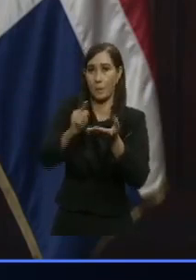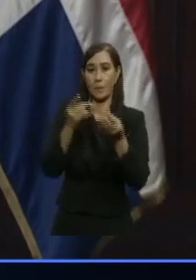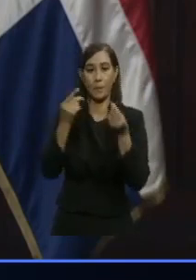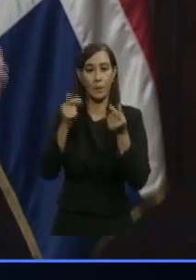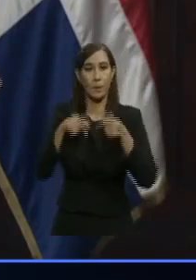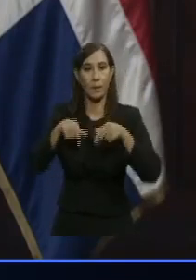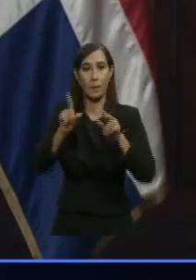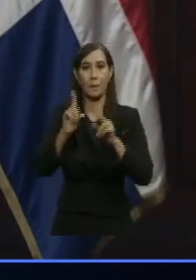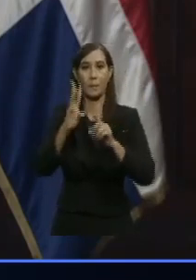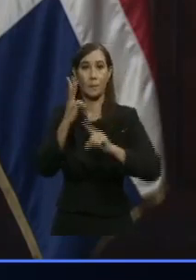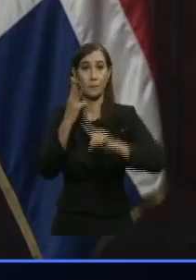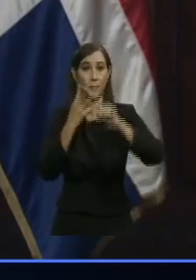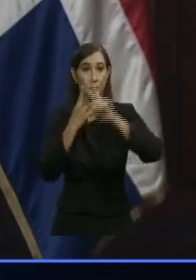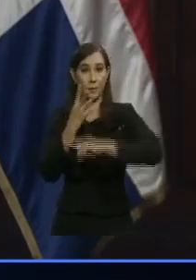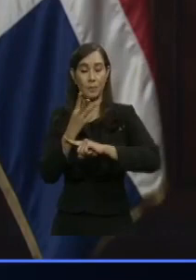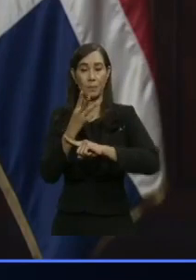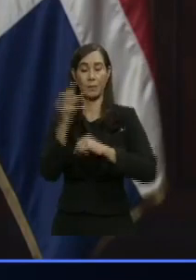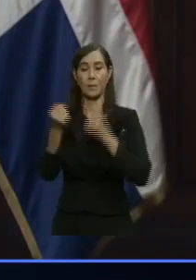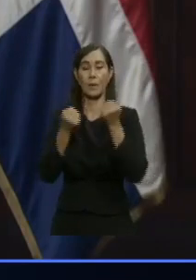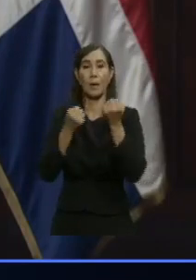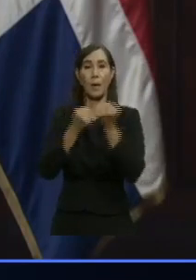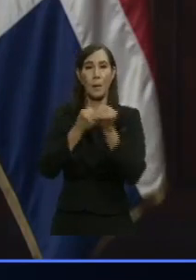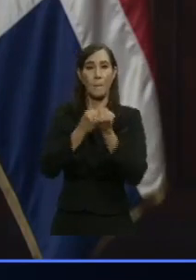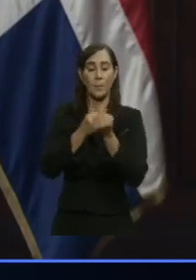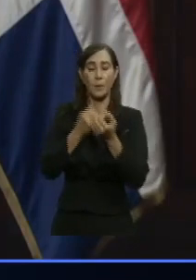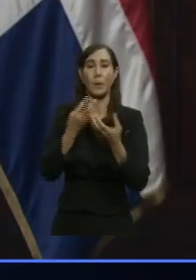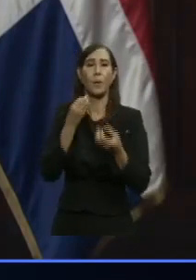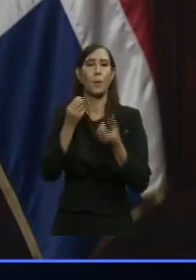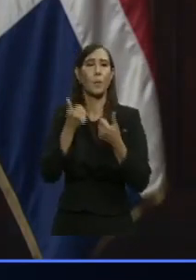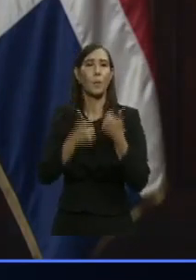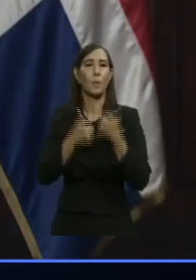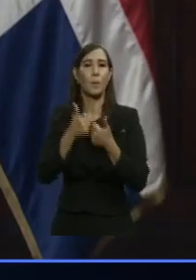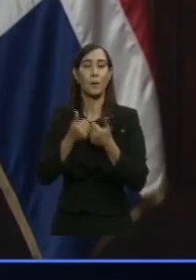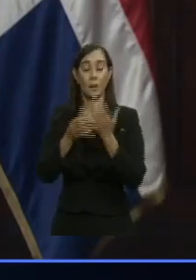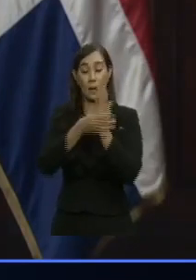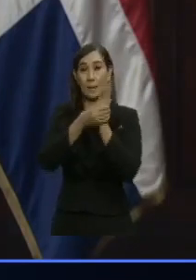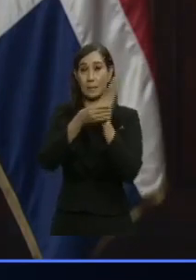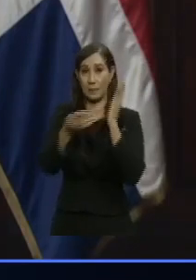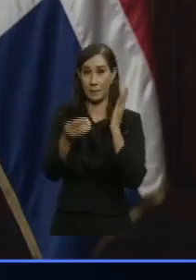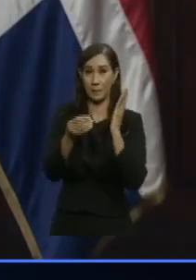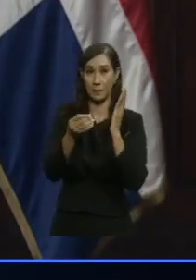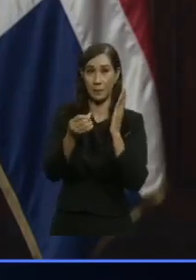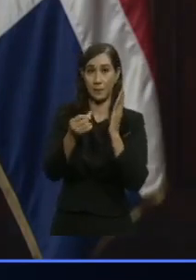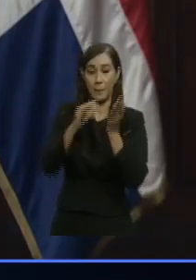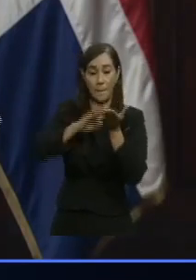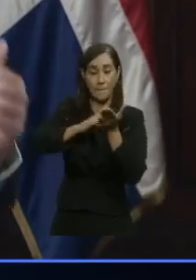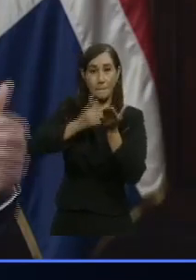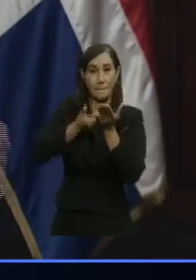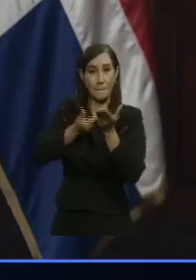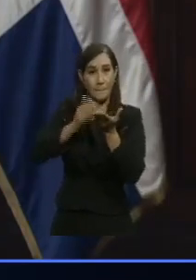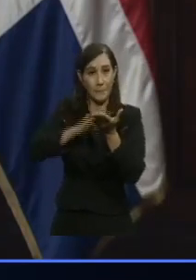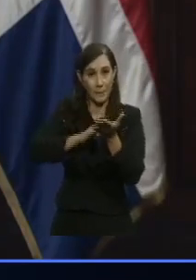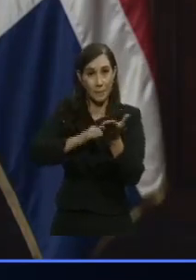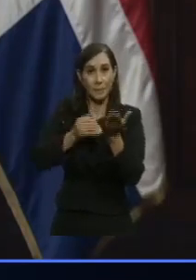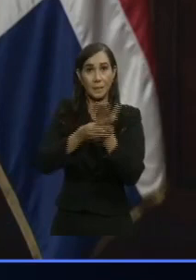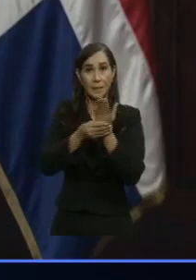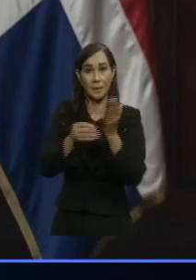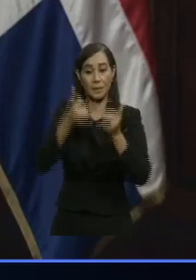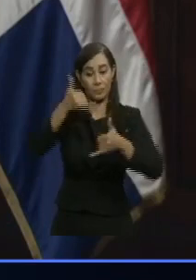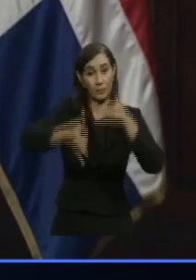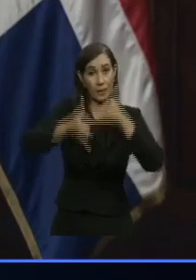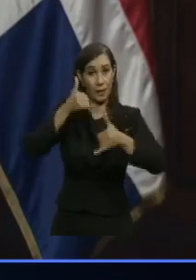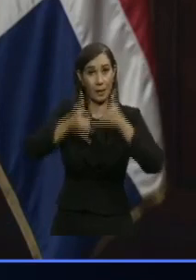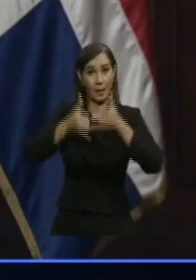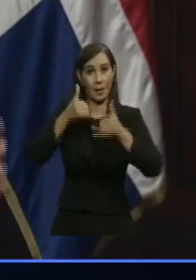millones de pesos por concepto de subsidio cada viernes a los combustibles nosotros entendíamos que eso era algo totalmente